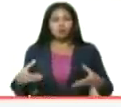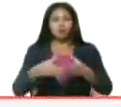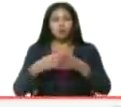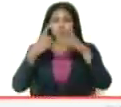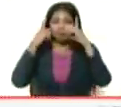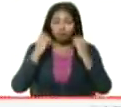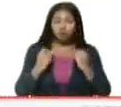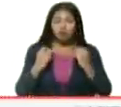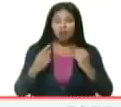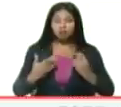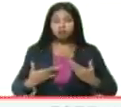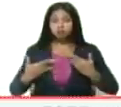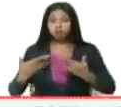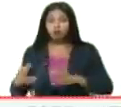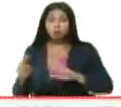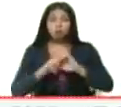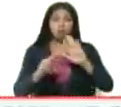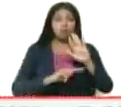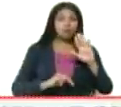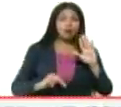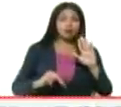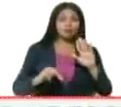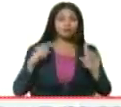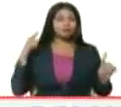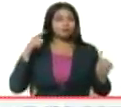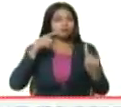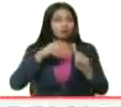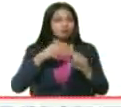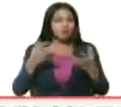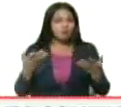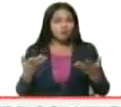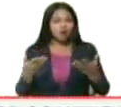expertos en cumplir la misión.